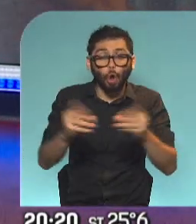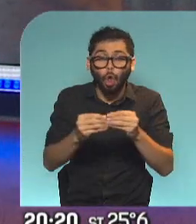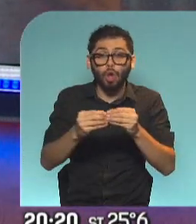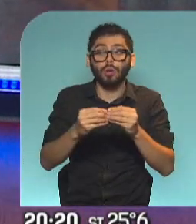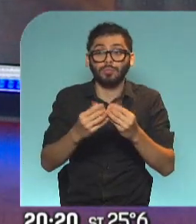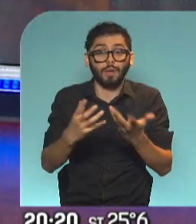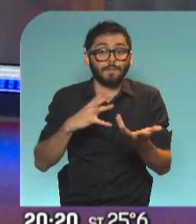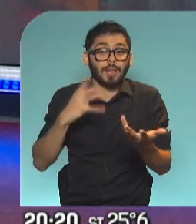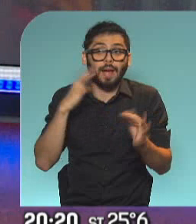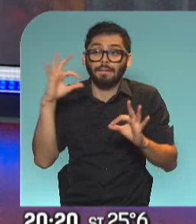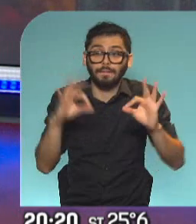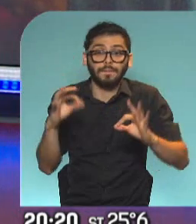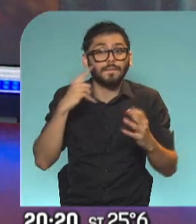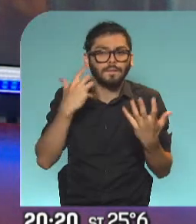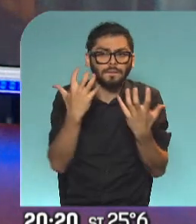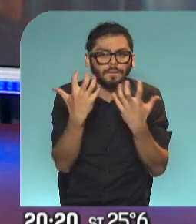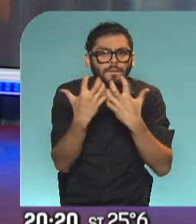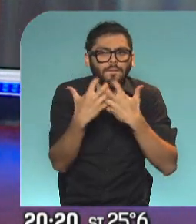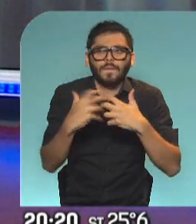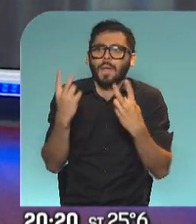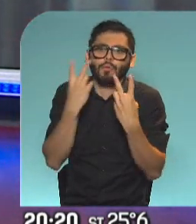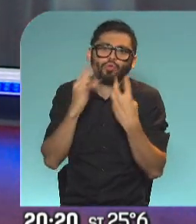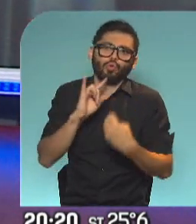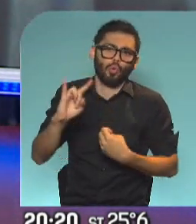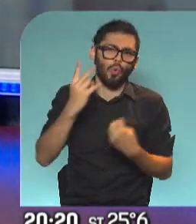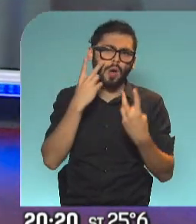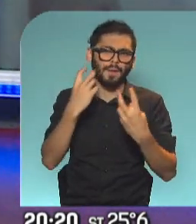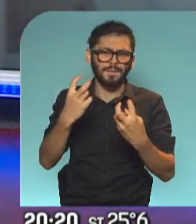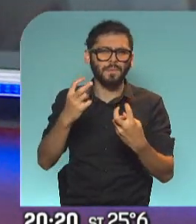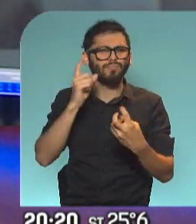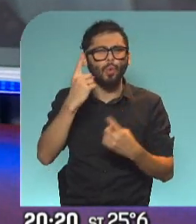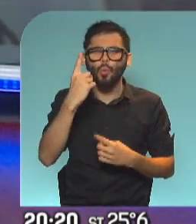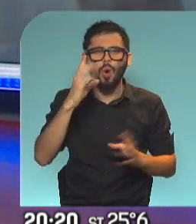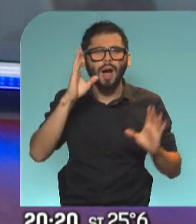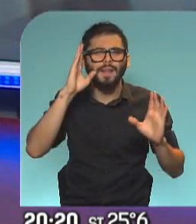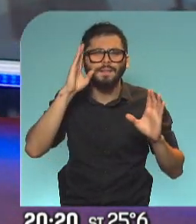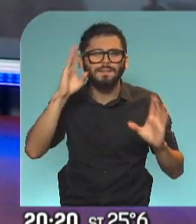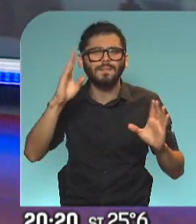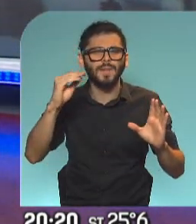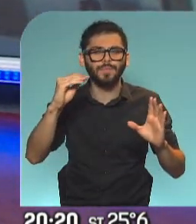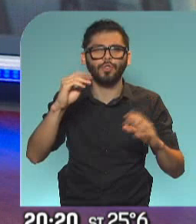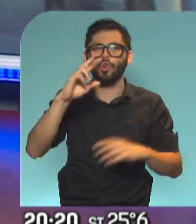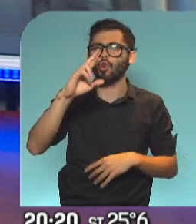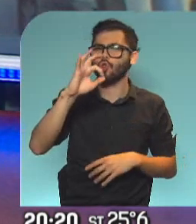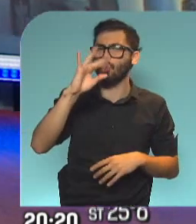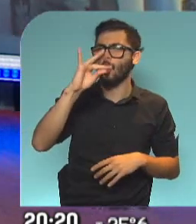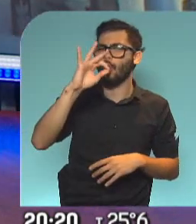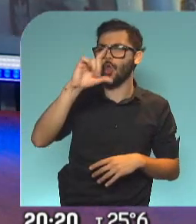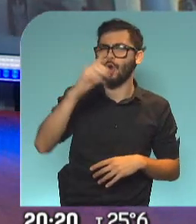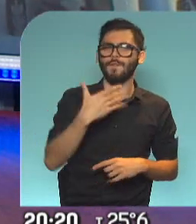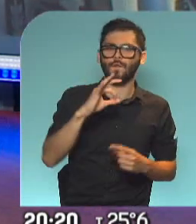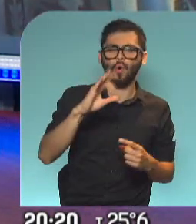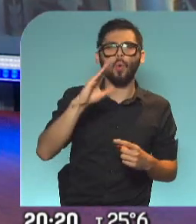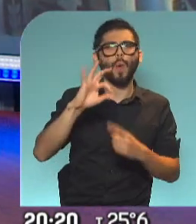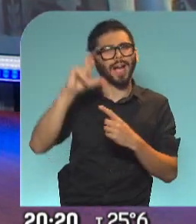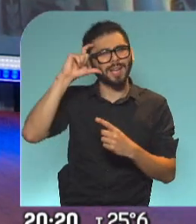tendrá que ser tamizada, filtrada y que la investigación lo hará, tienen que prestar atención a lo que hoy decía Rodolfo Baqué. Es el abogado de Dayana Madrid.